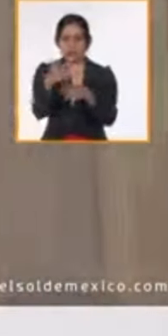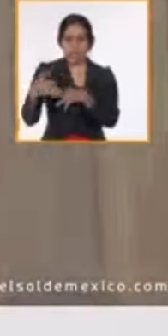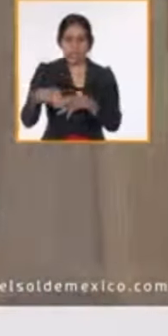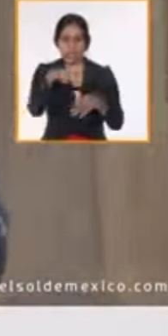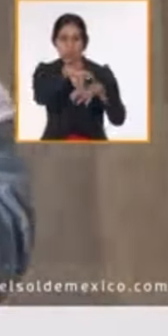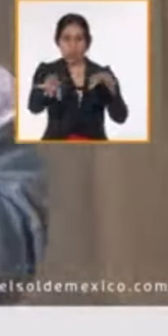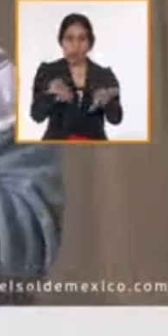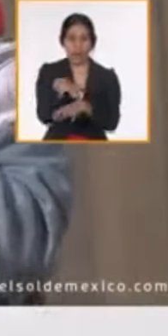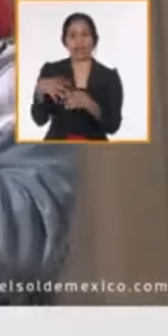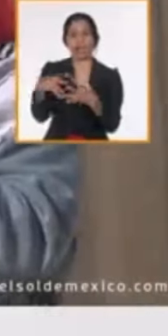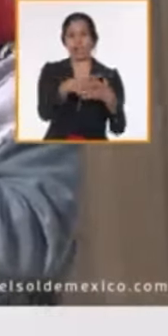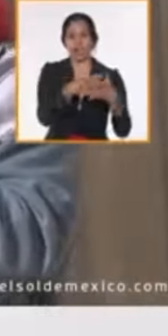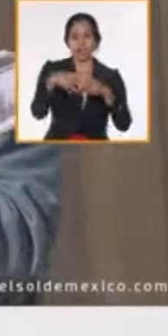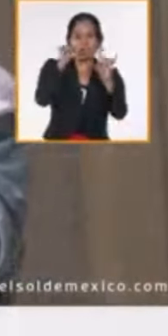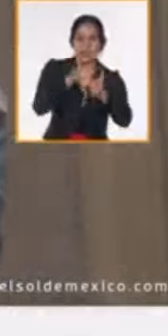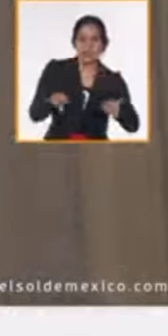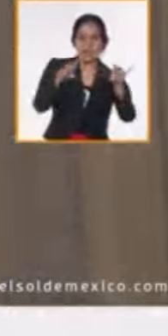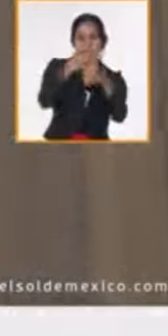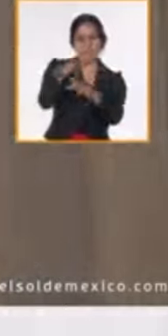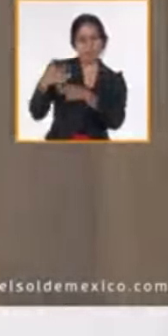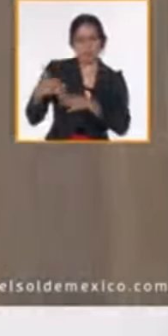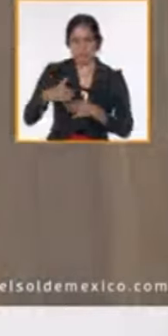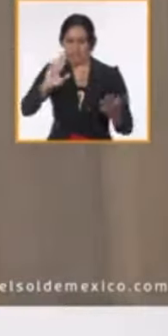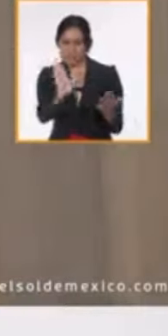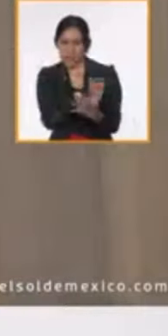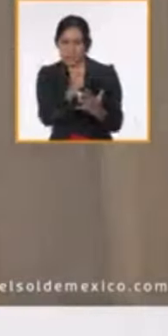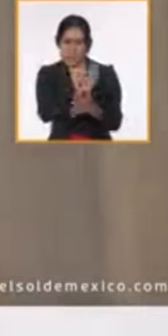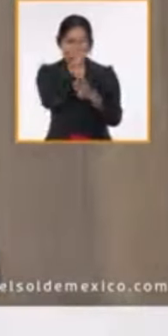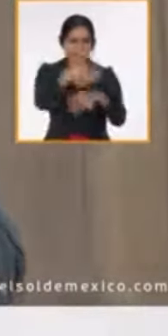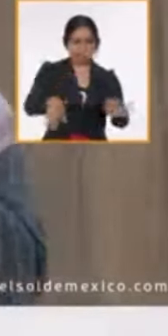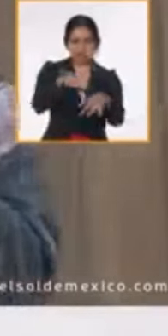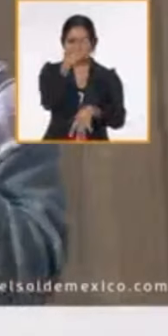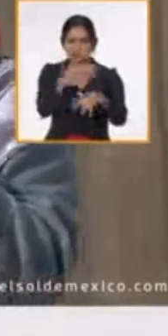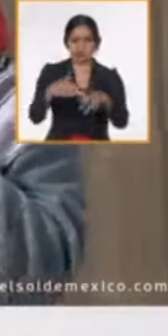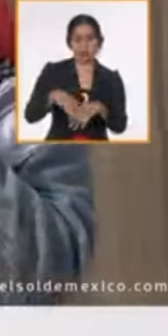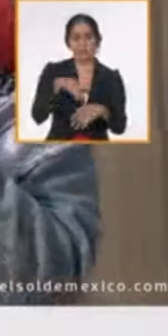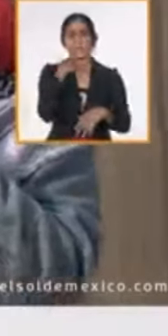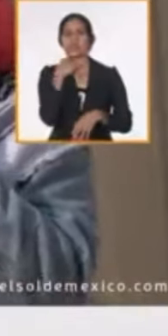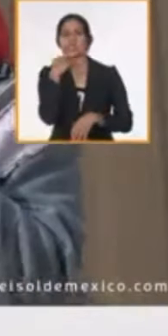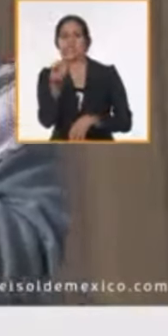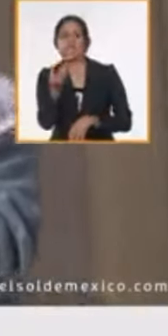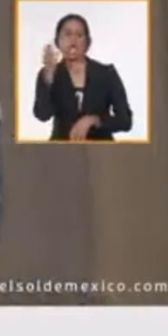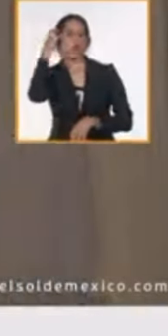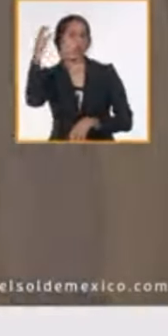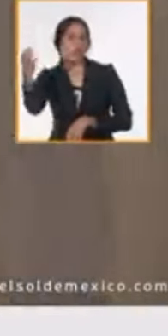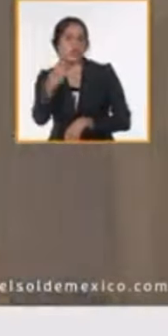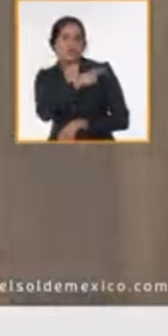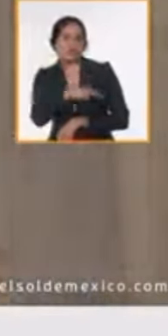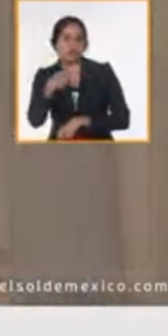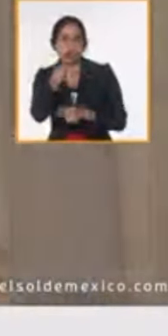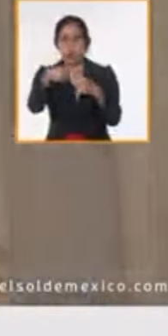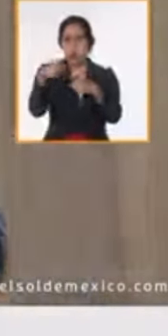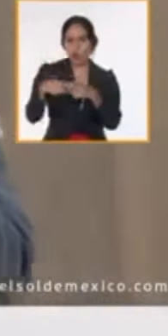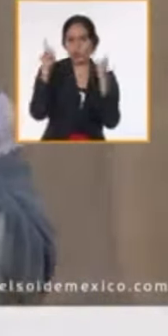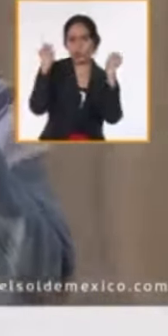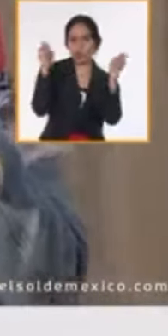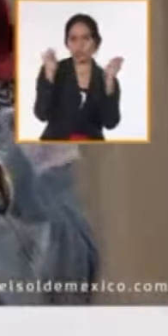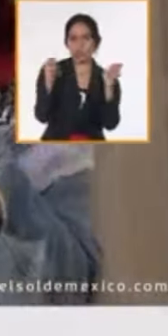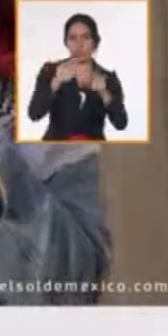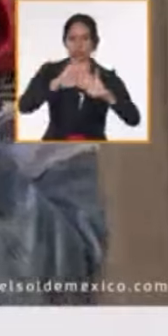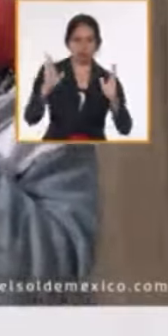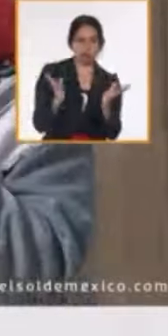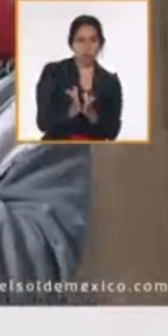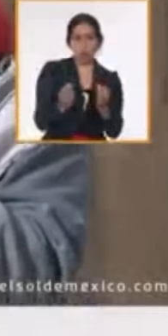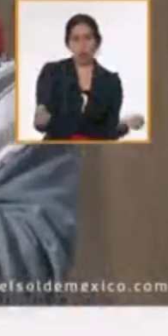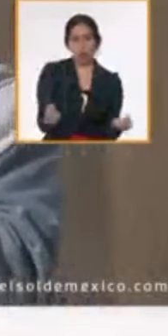donde tienes a la policía universitaria, la policía de la ciudad, la policía estatal, el gobierno de la ciudad y los políticos, todos trabajando